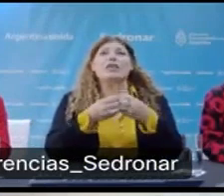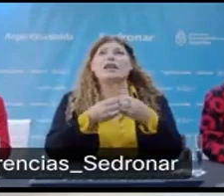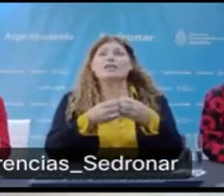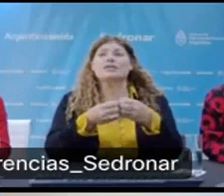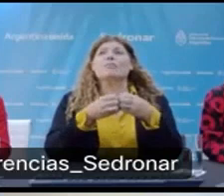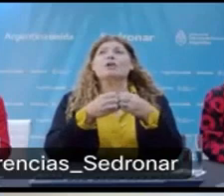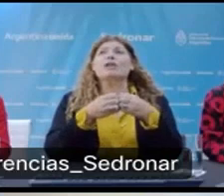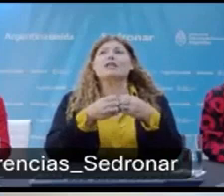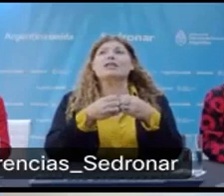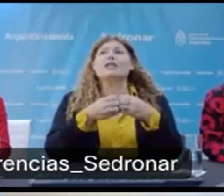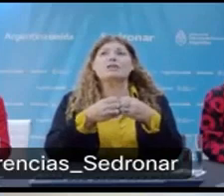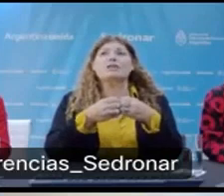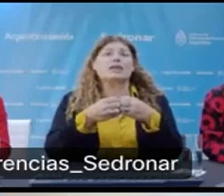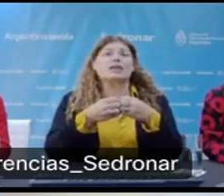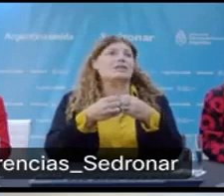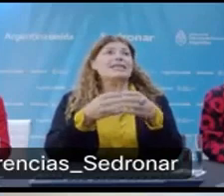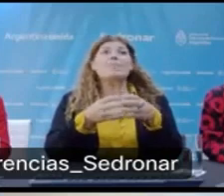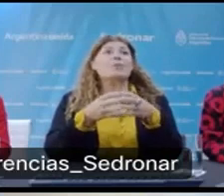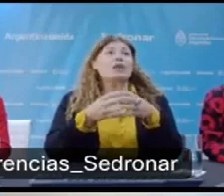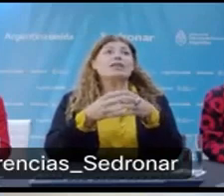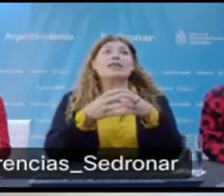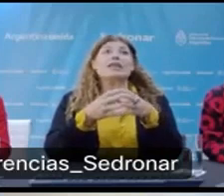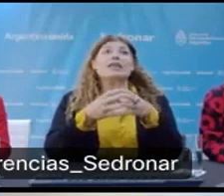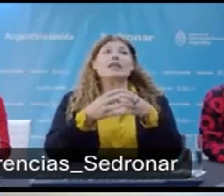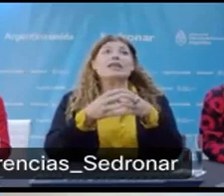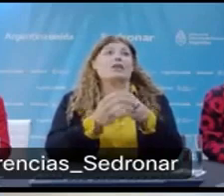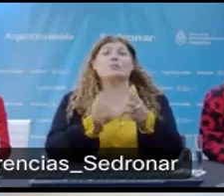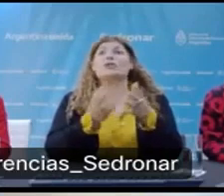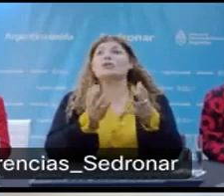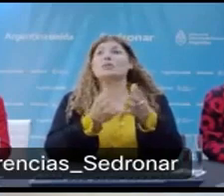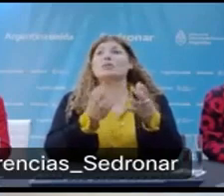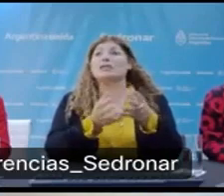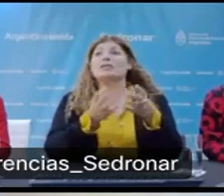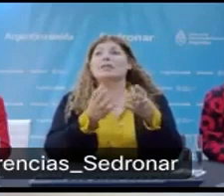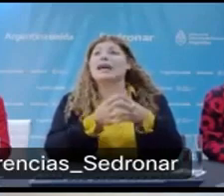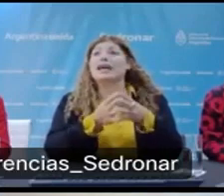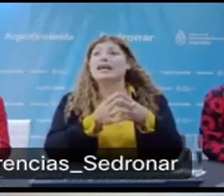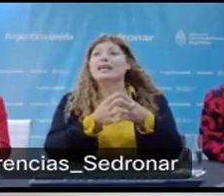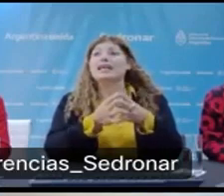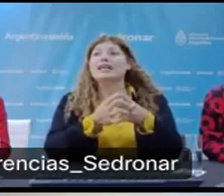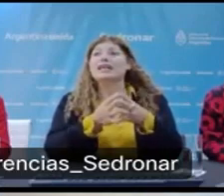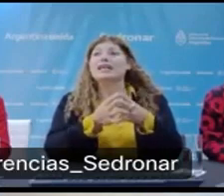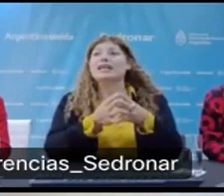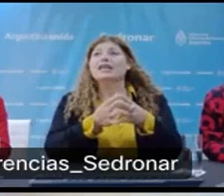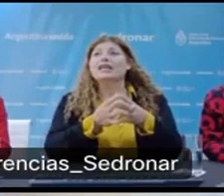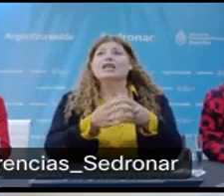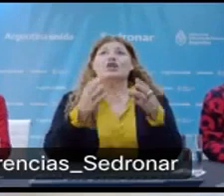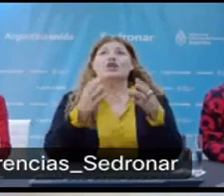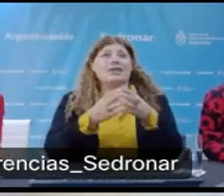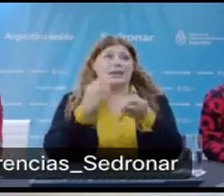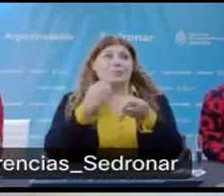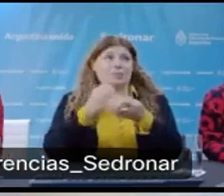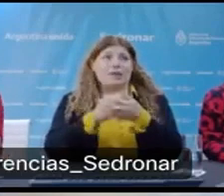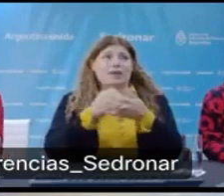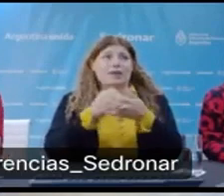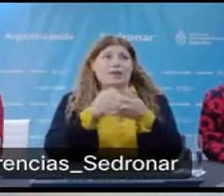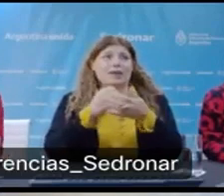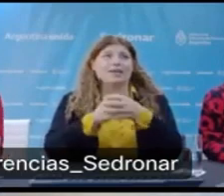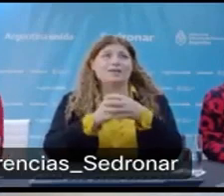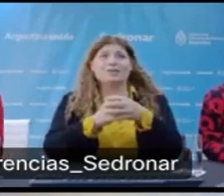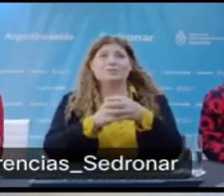escuchar son políticas de subjetividad. Esas políticas de concepción de subjetividad no es